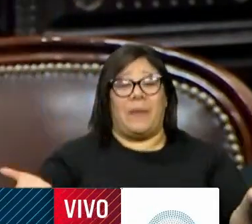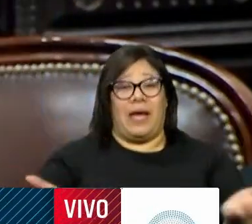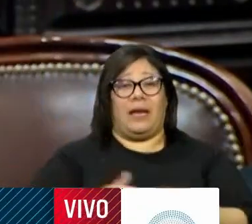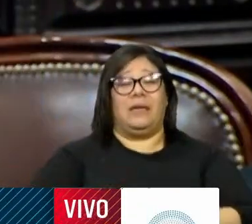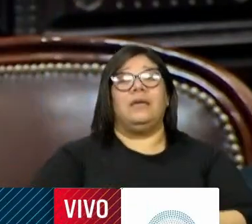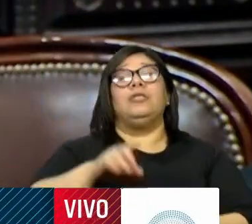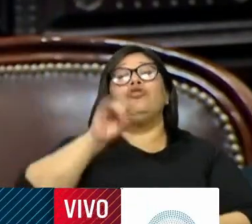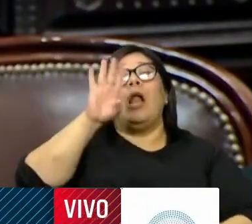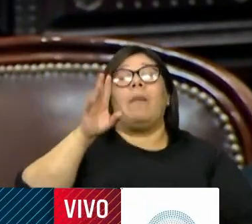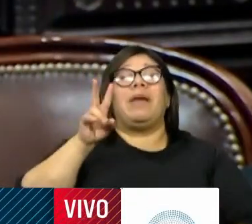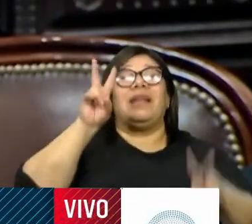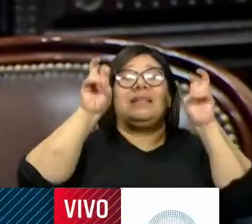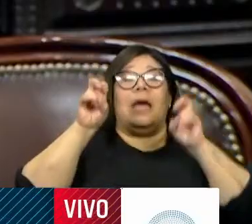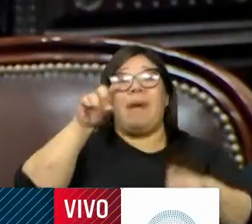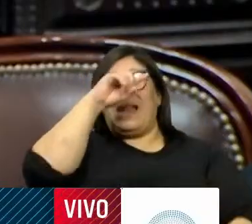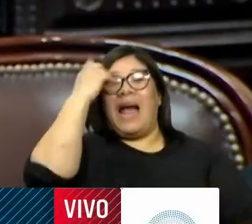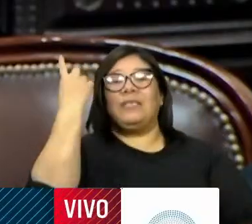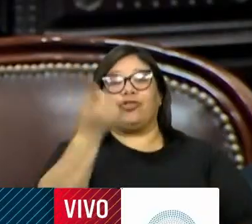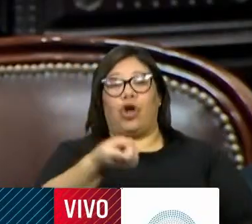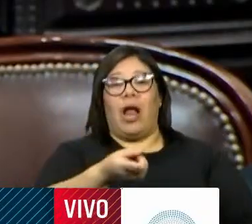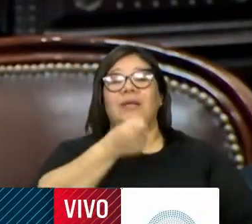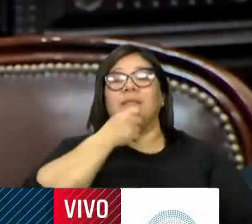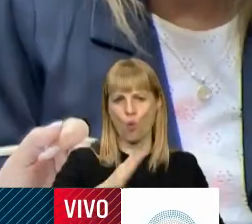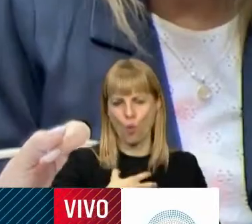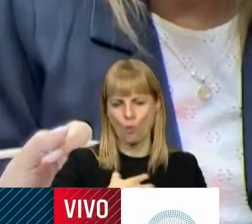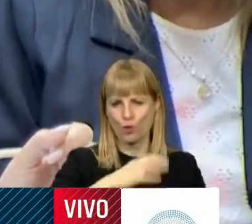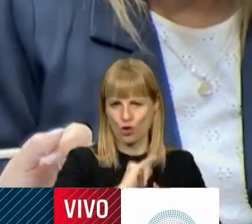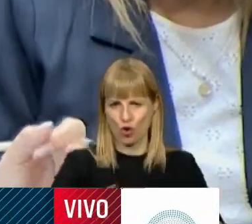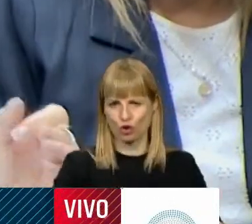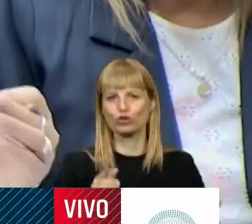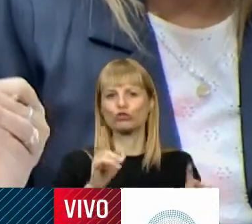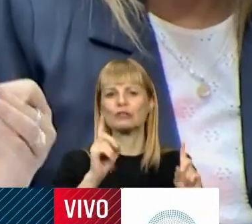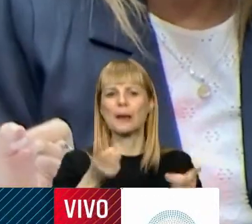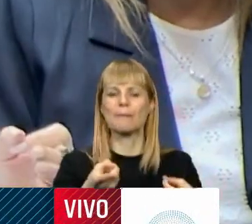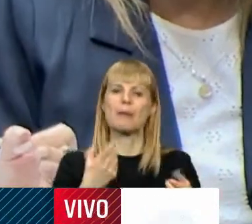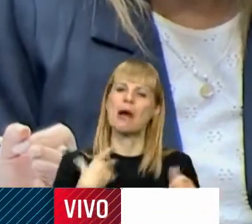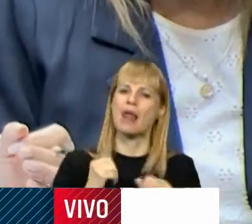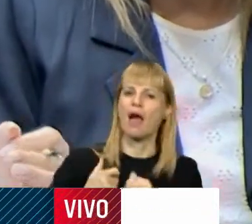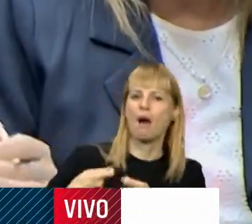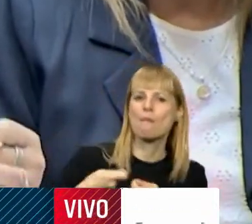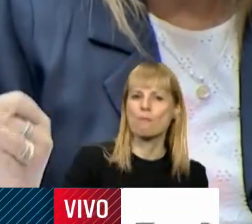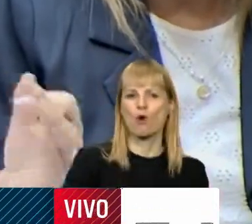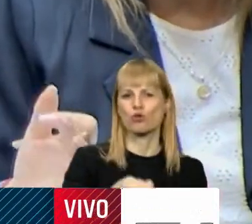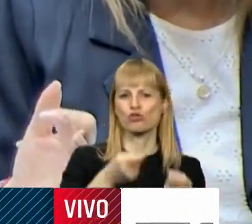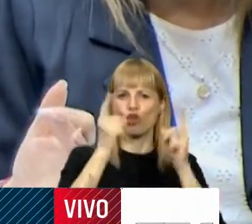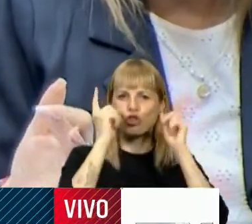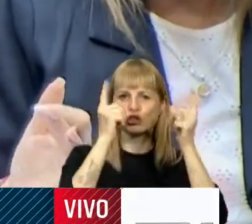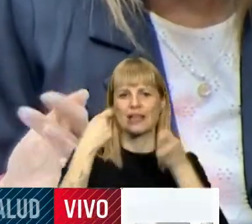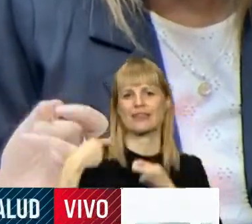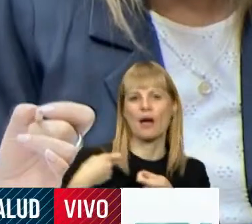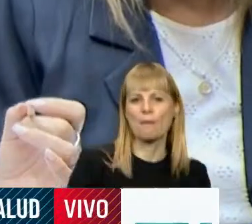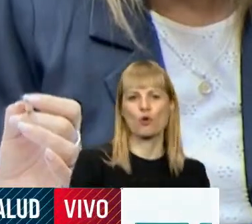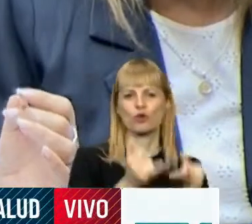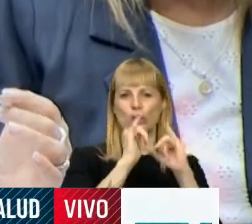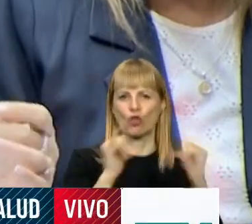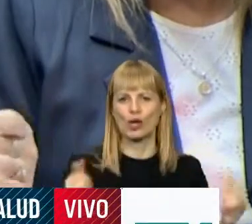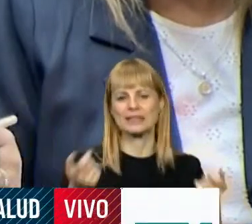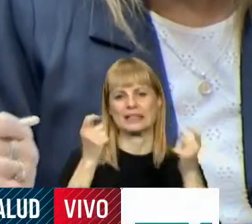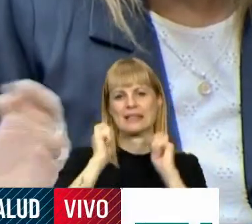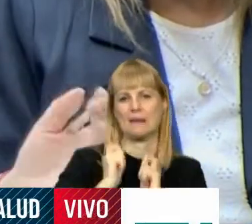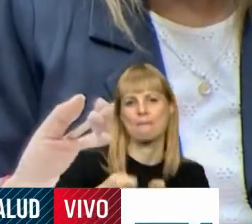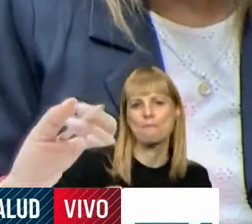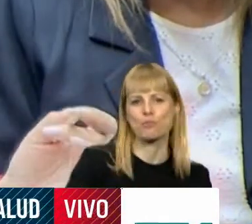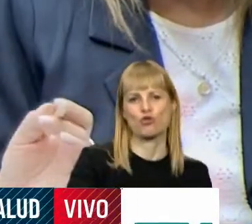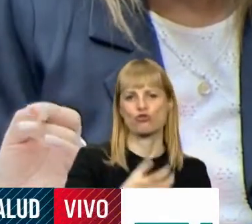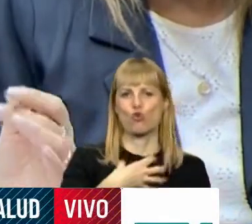antes de debatir el veto en el recinto, bueno, se busca hacer la previa, ¿no? En la Comisión de Salud, que justamente la preside